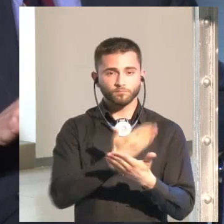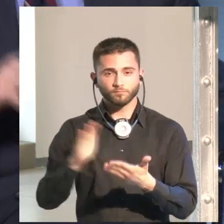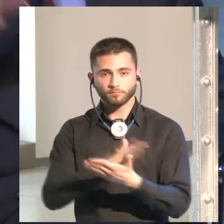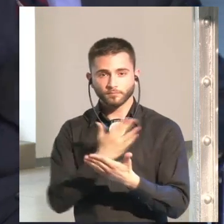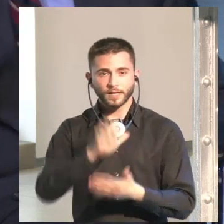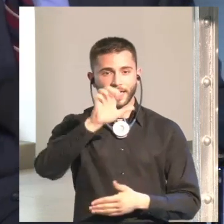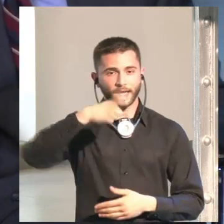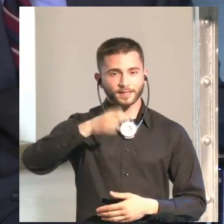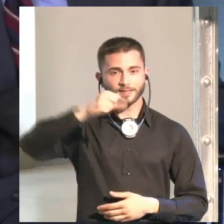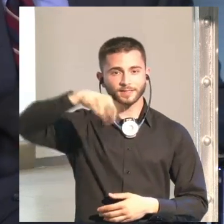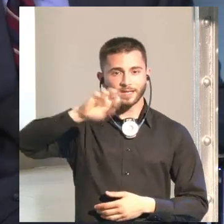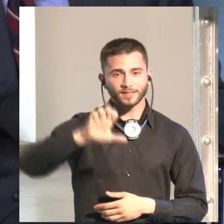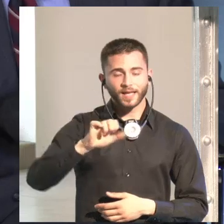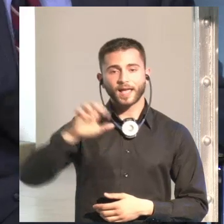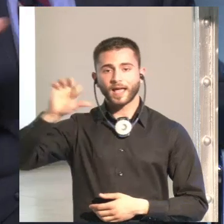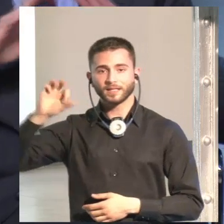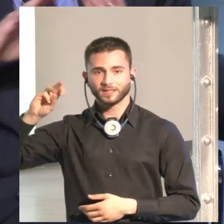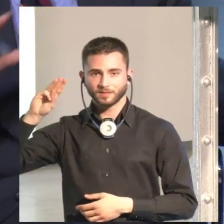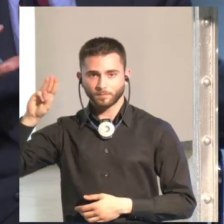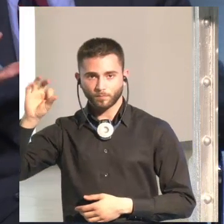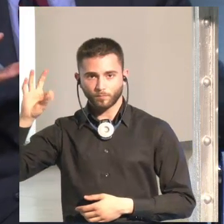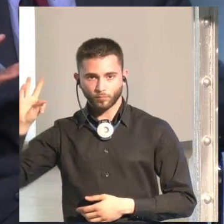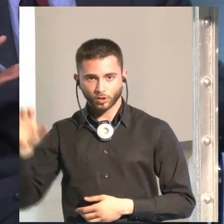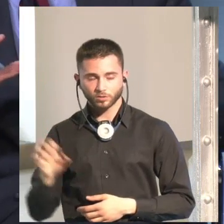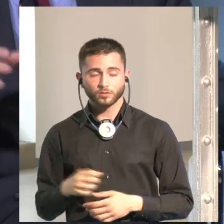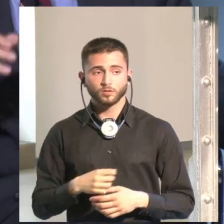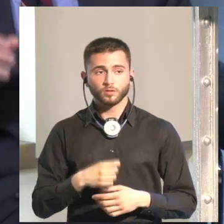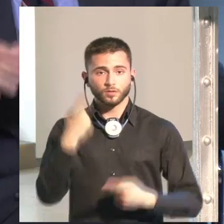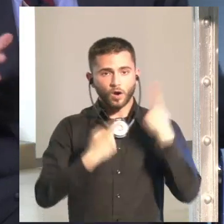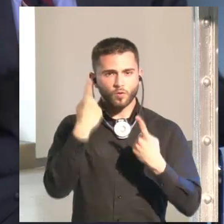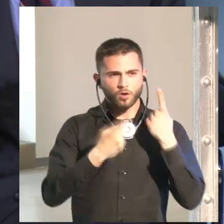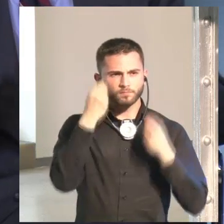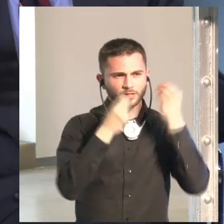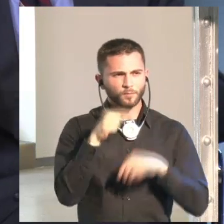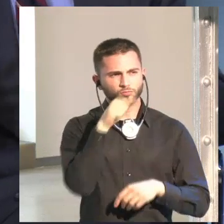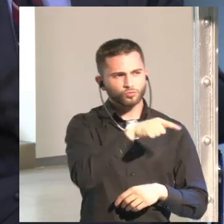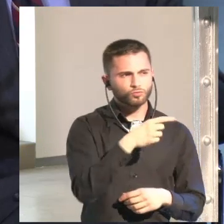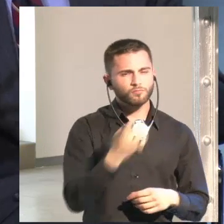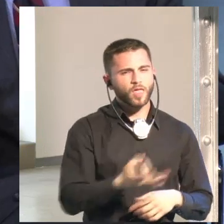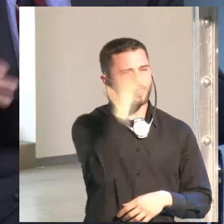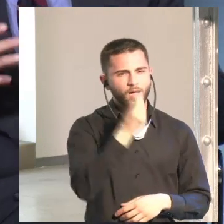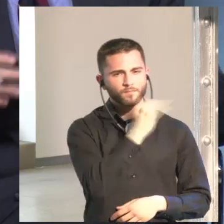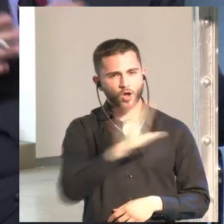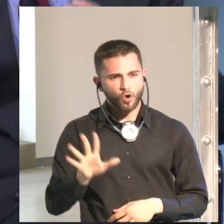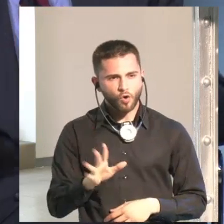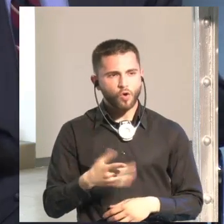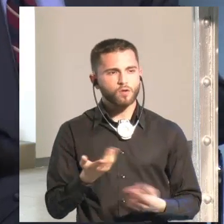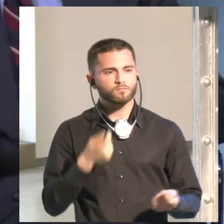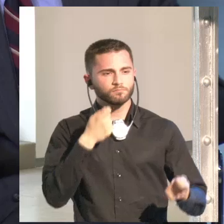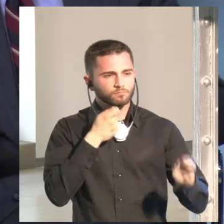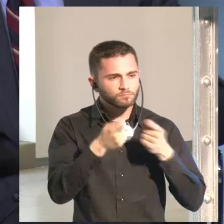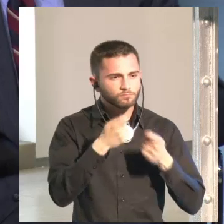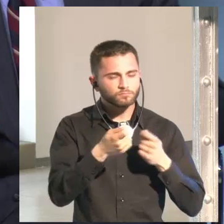regulación ex ante y ex post. Unos podíamos pensar que tú has tenido la mejor idea, que no vas a regular a menos que surja